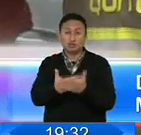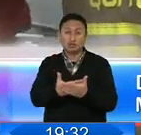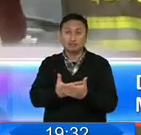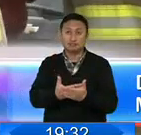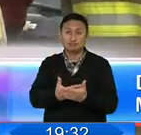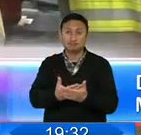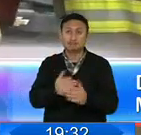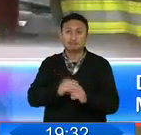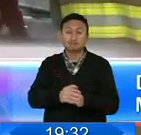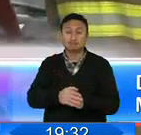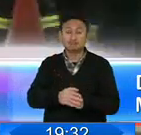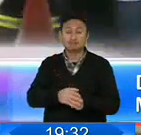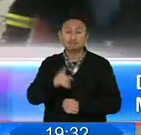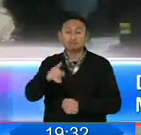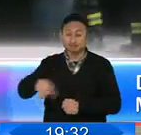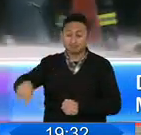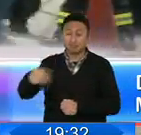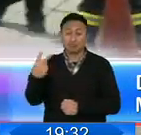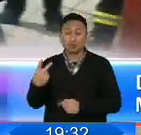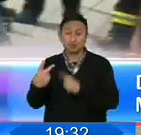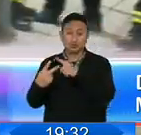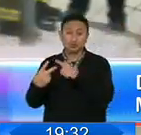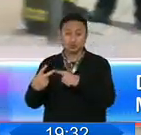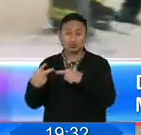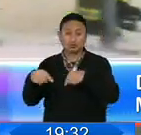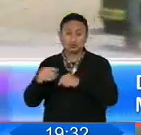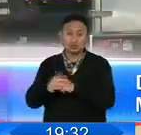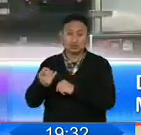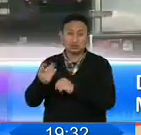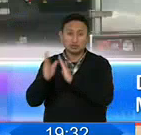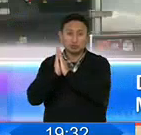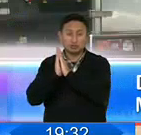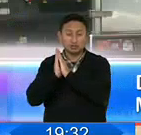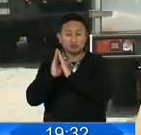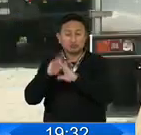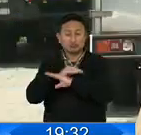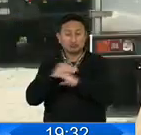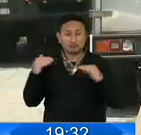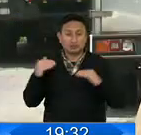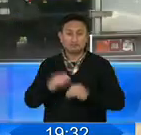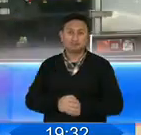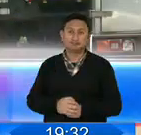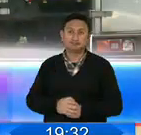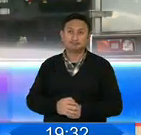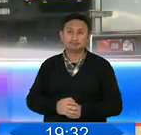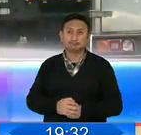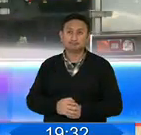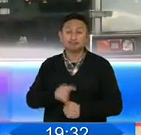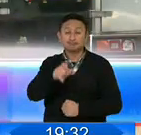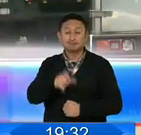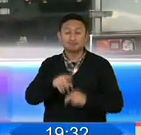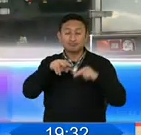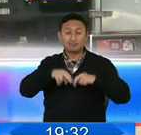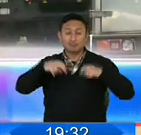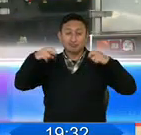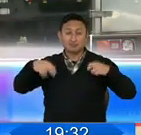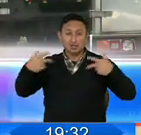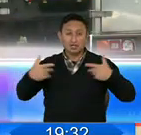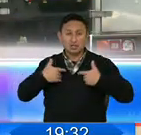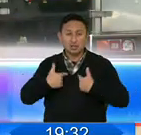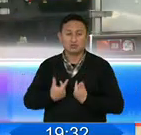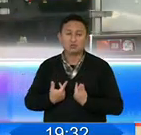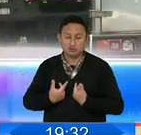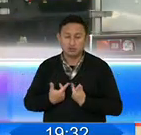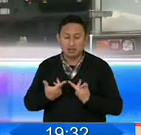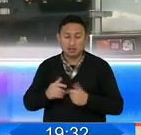amigos de la sala fueron víctimas de la muerte dulce. Las personas estaban en la sala, pretendían descansar un poco para continuar